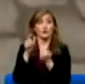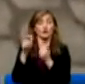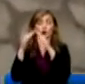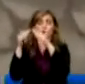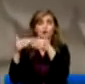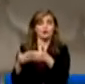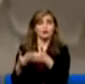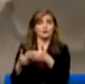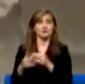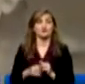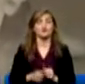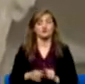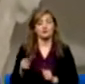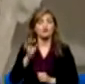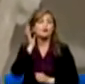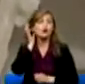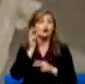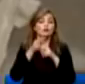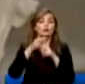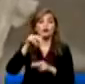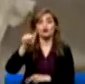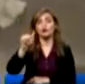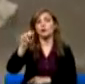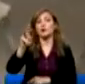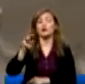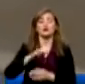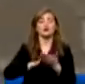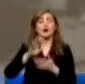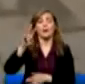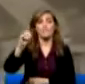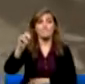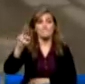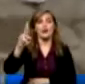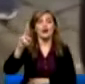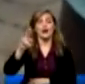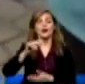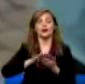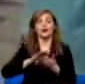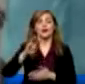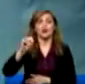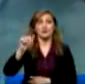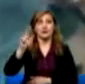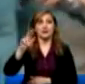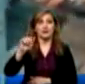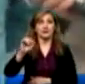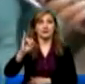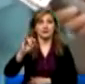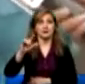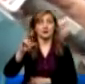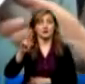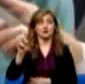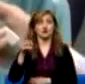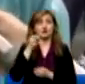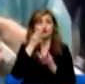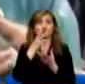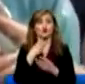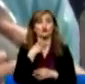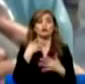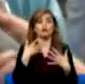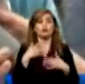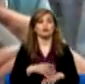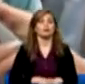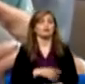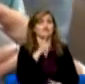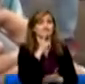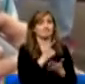vecinas, Marilú, para contarnos que se llevó tremendo susto ayer con este vendaval. Así es, con esta lluvia, sabe que todo el